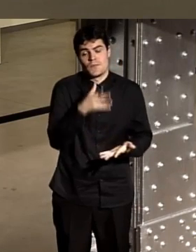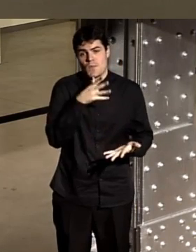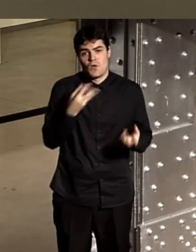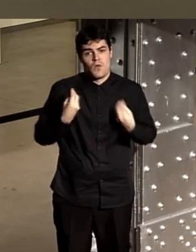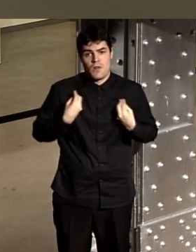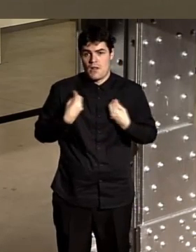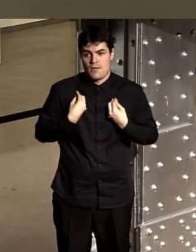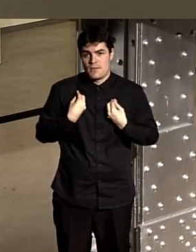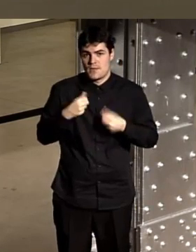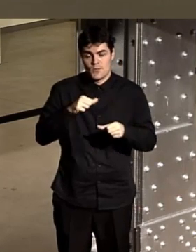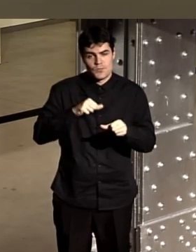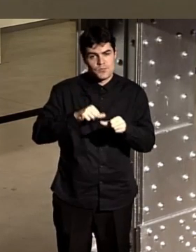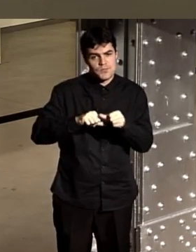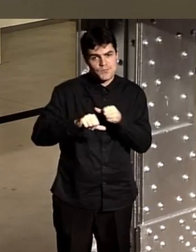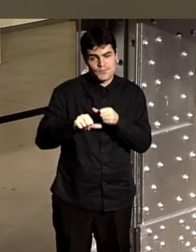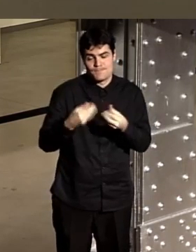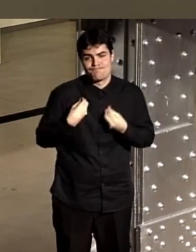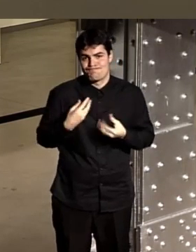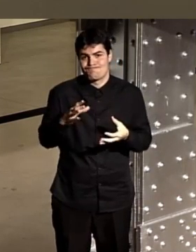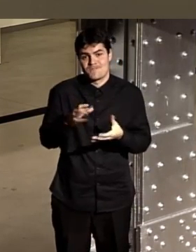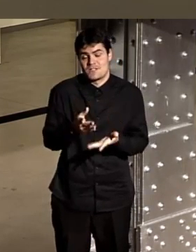Y obviamente eso cambiaría.